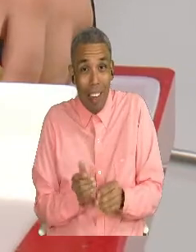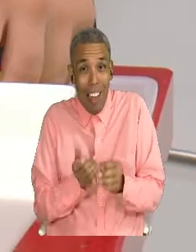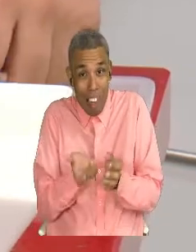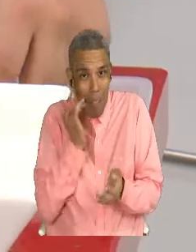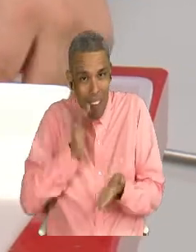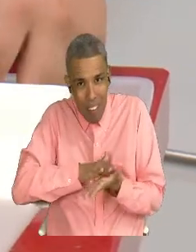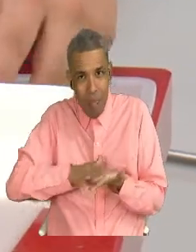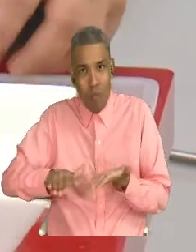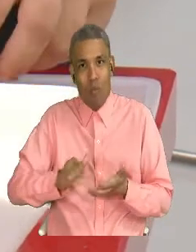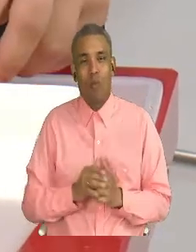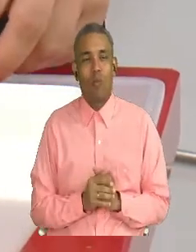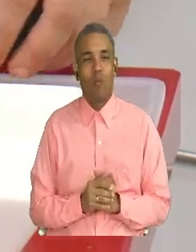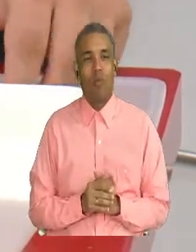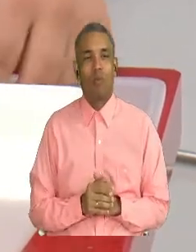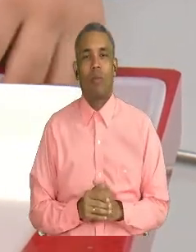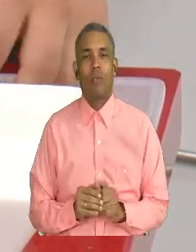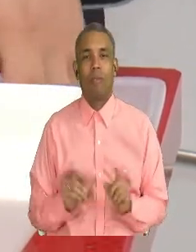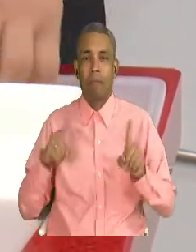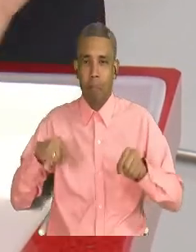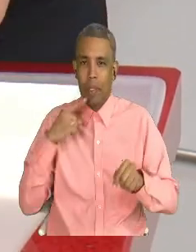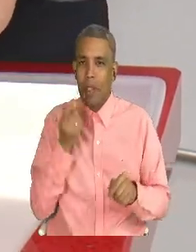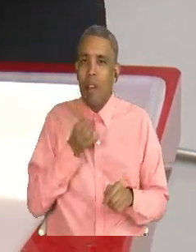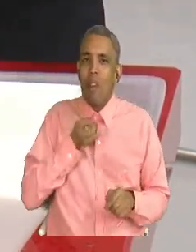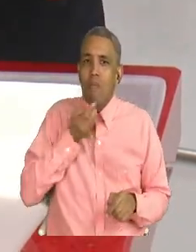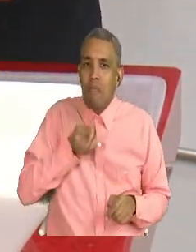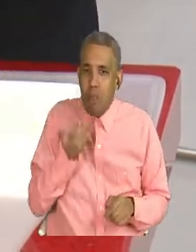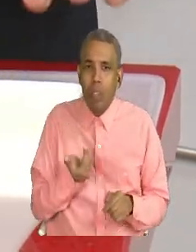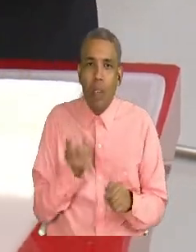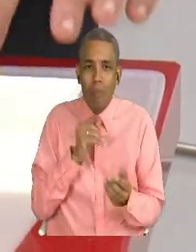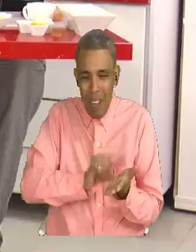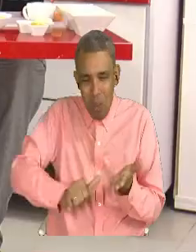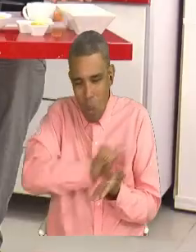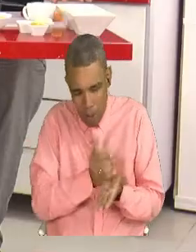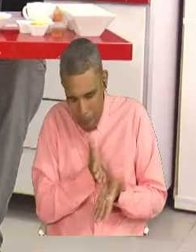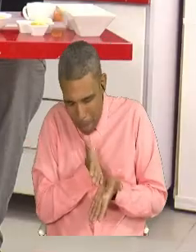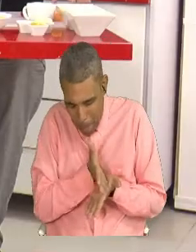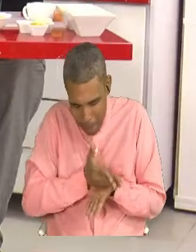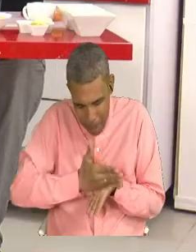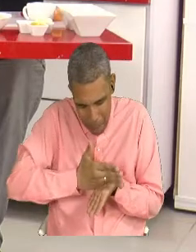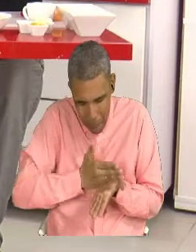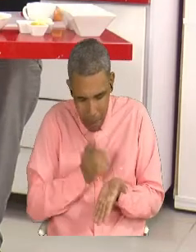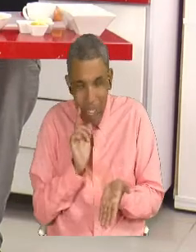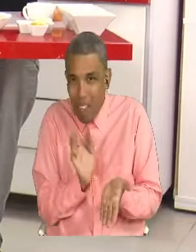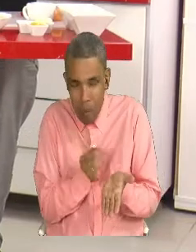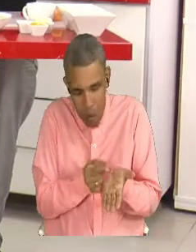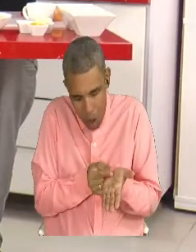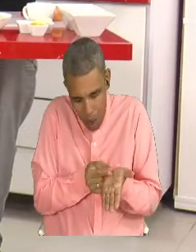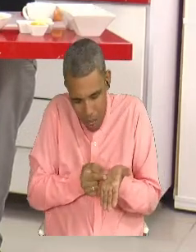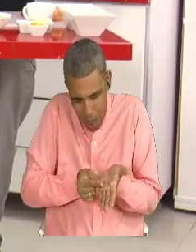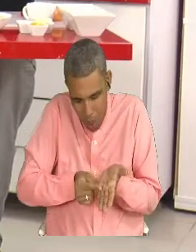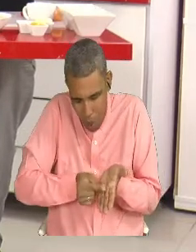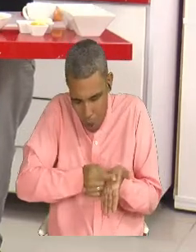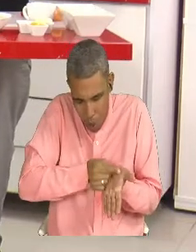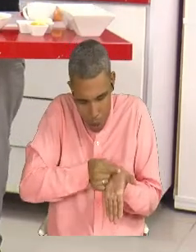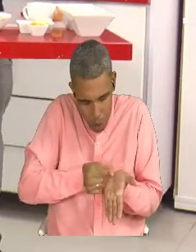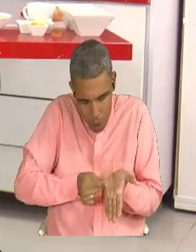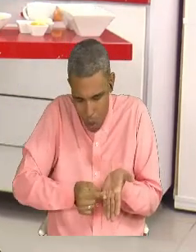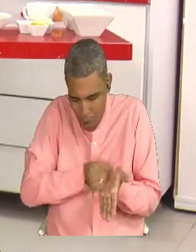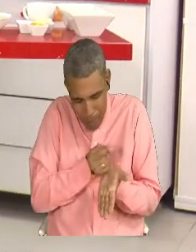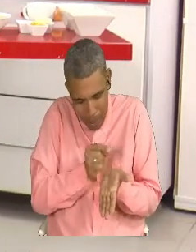también al resto de frutas. Entonces quedan la fresa, las uvas y el melón. El